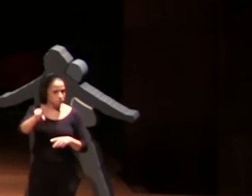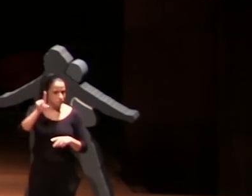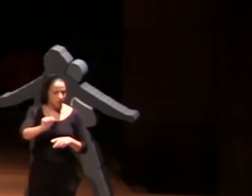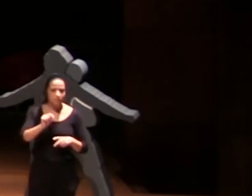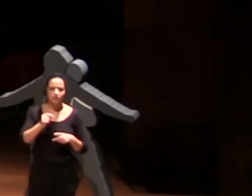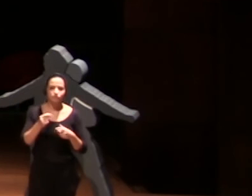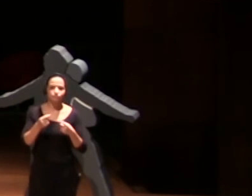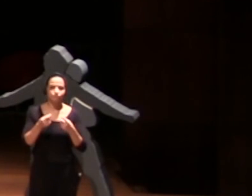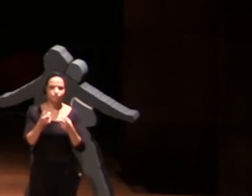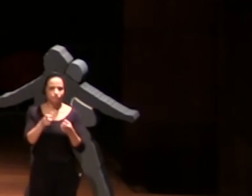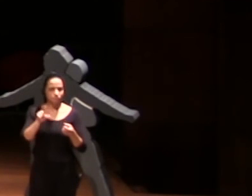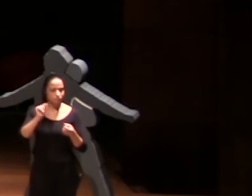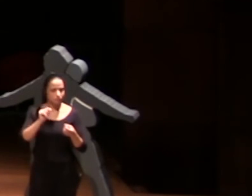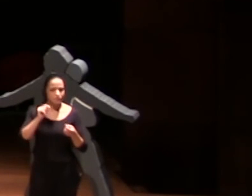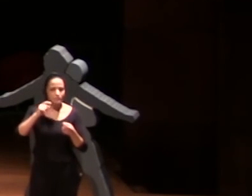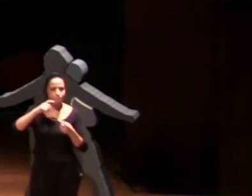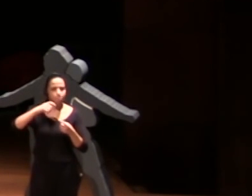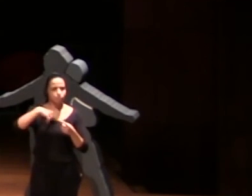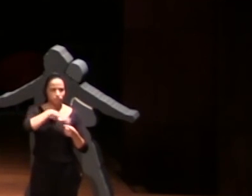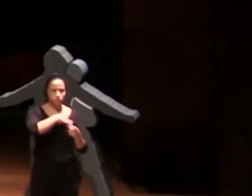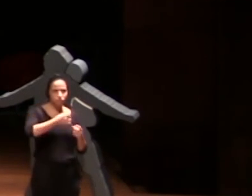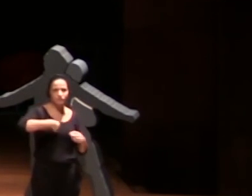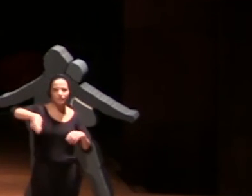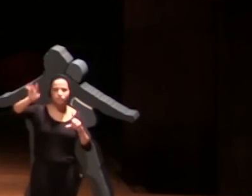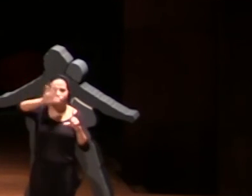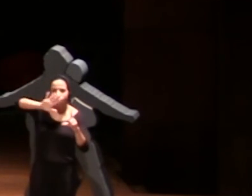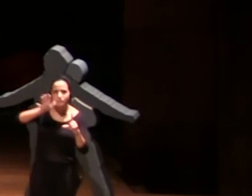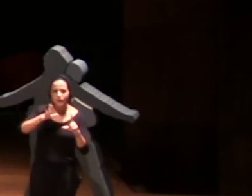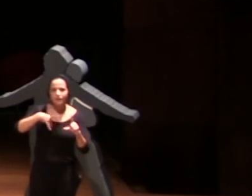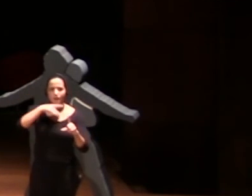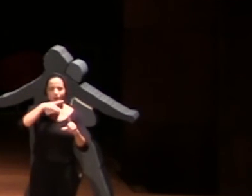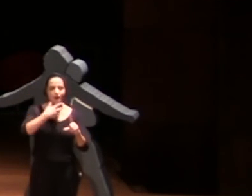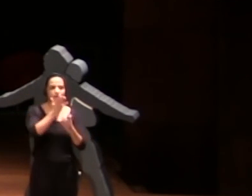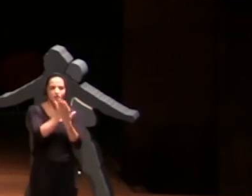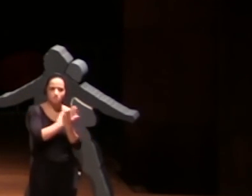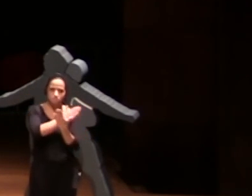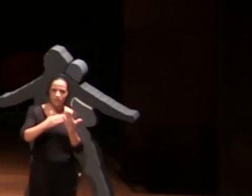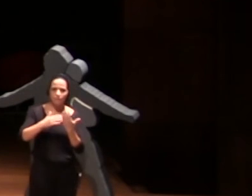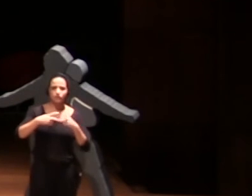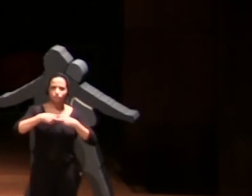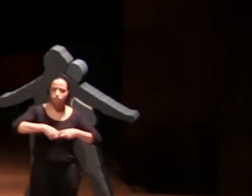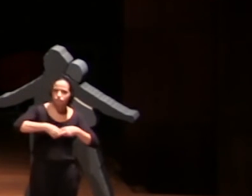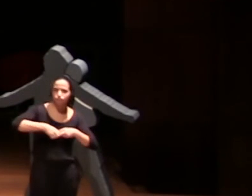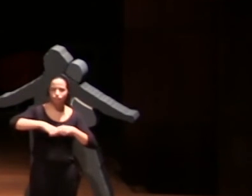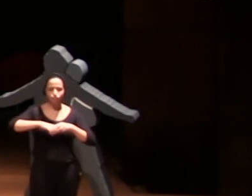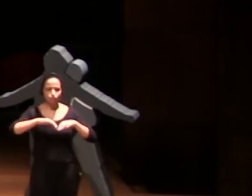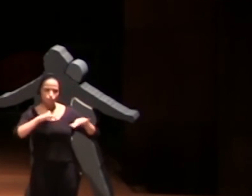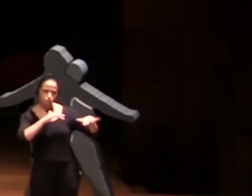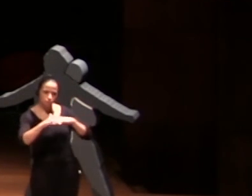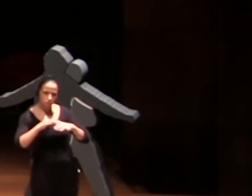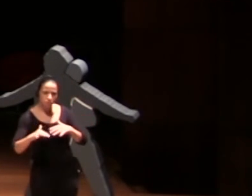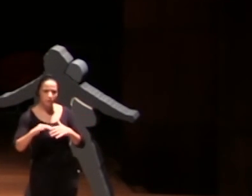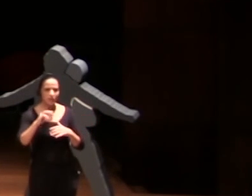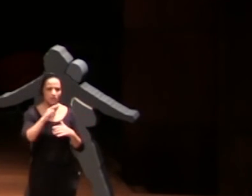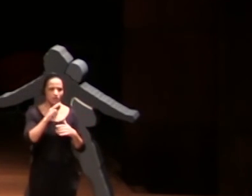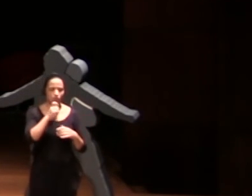una cross-correlación de imagen y mapear ambientes normales, pues estamos consiguiendo los mismos parámetros de cinemática y los mismos parámetros de desplazamientos